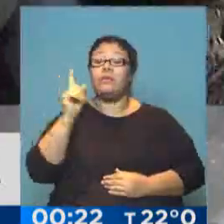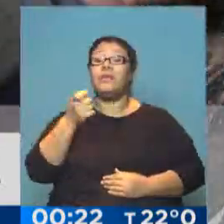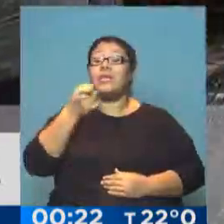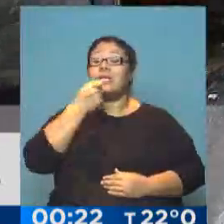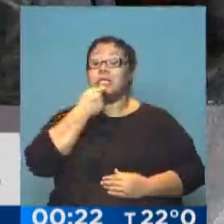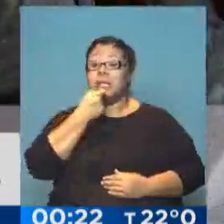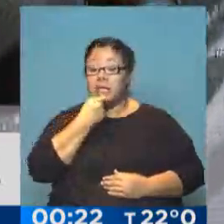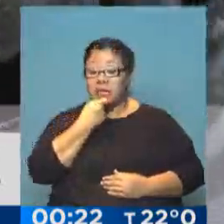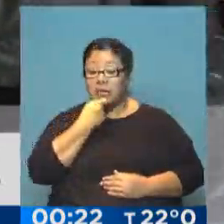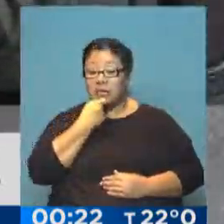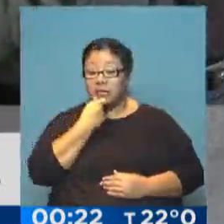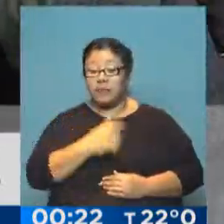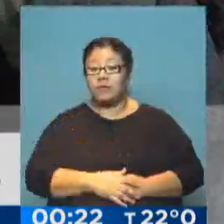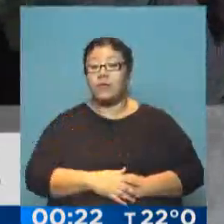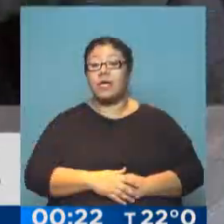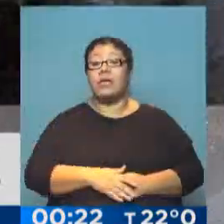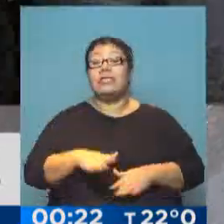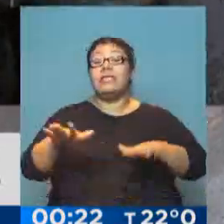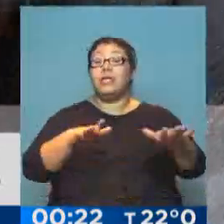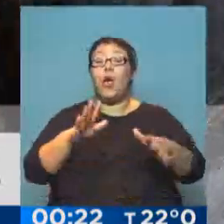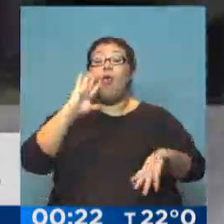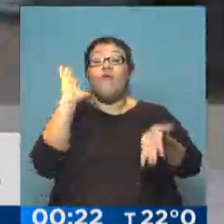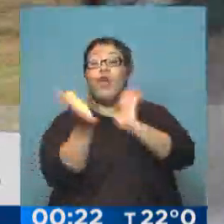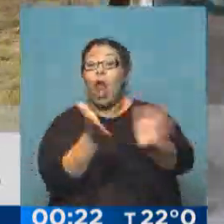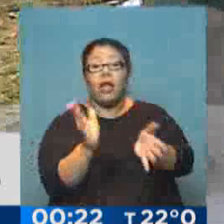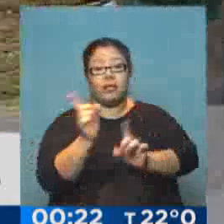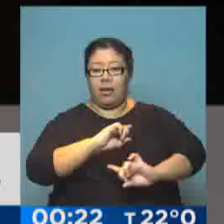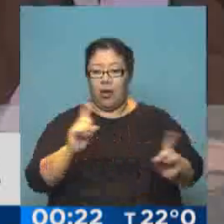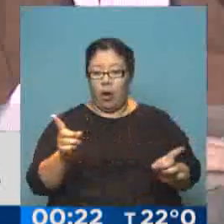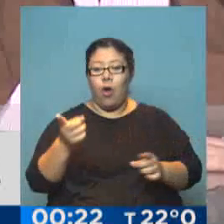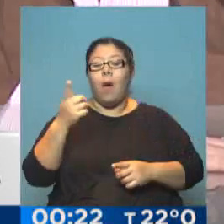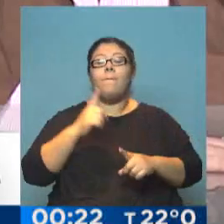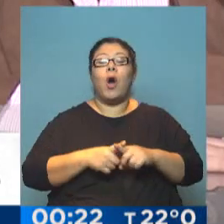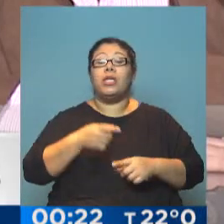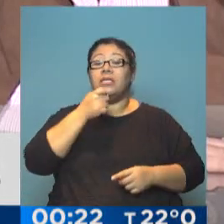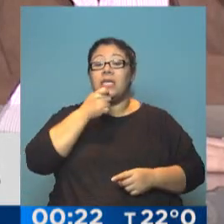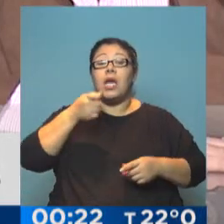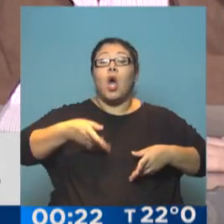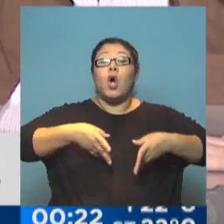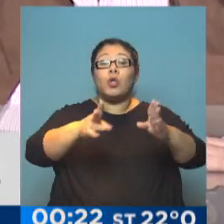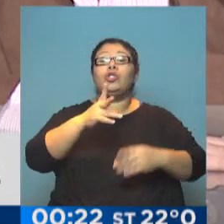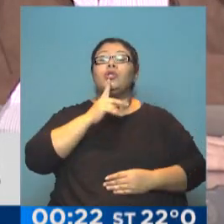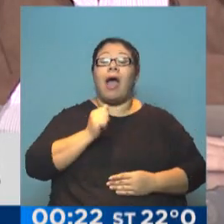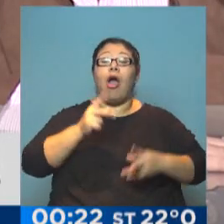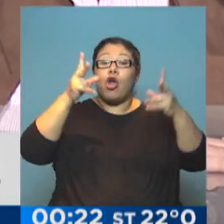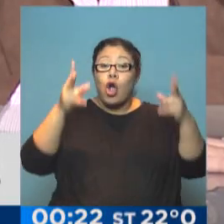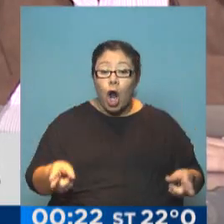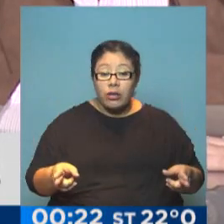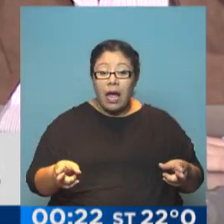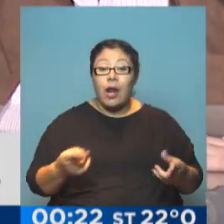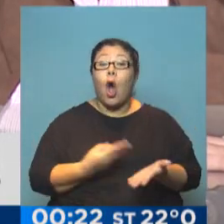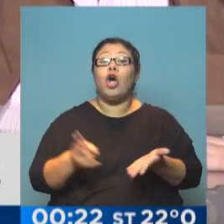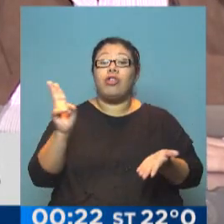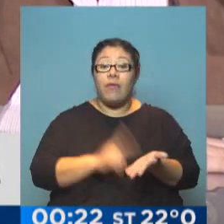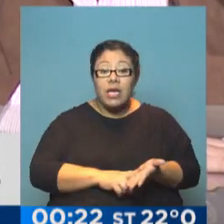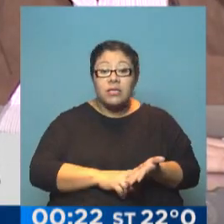enmarcado en la situación de no violentar el de la libre circulación. Si se vuelve a cortar una ruta, vamos a volver a trabajar